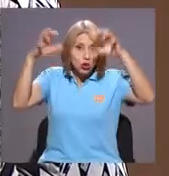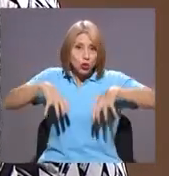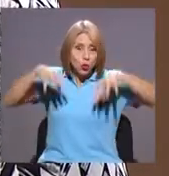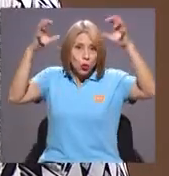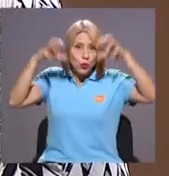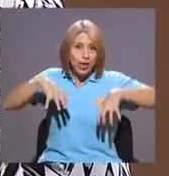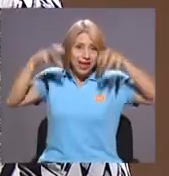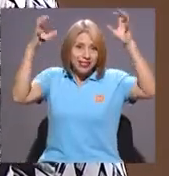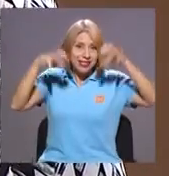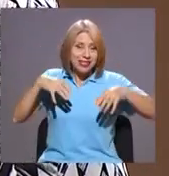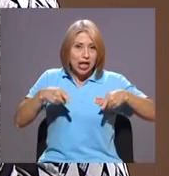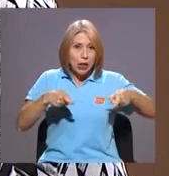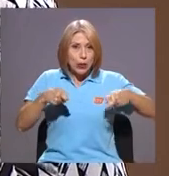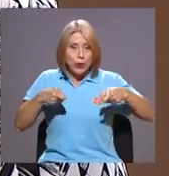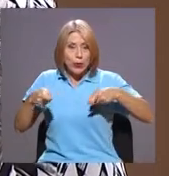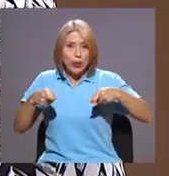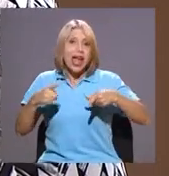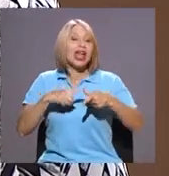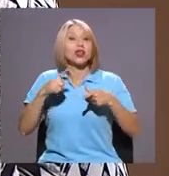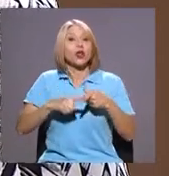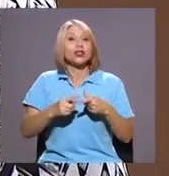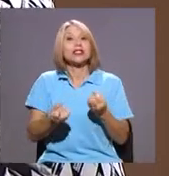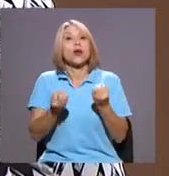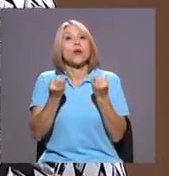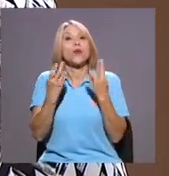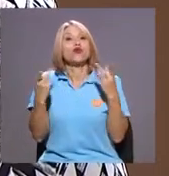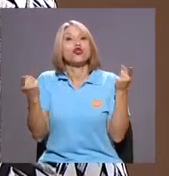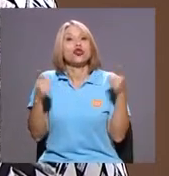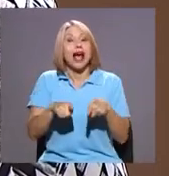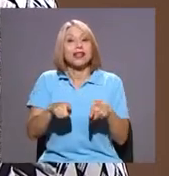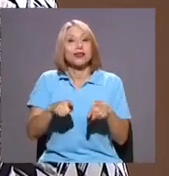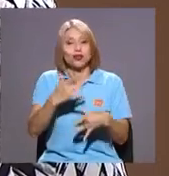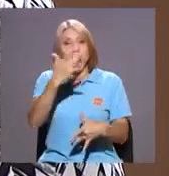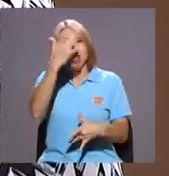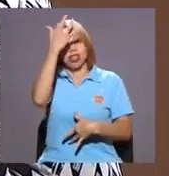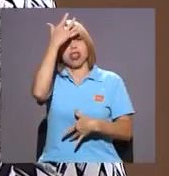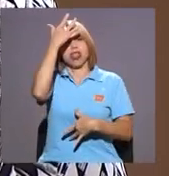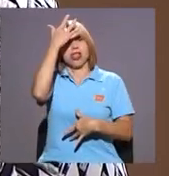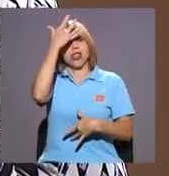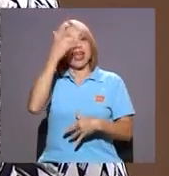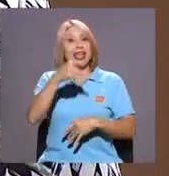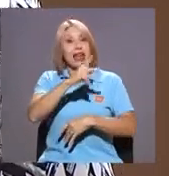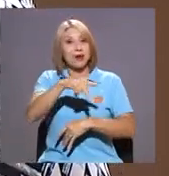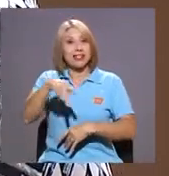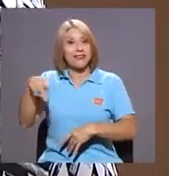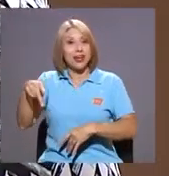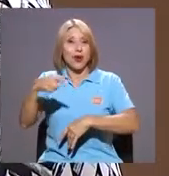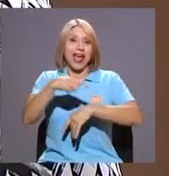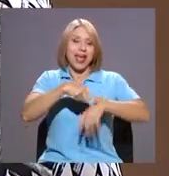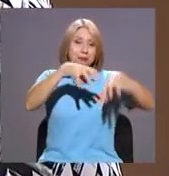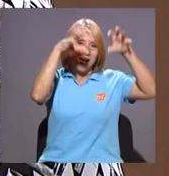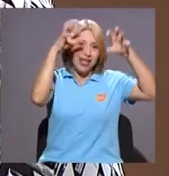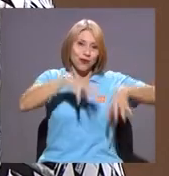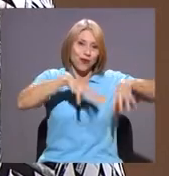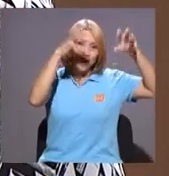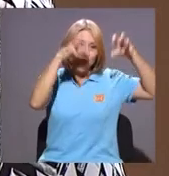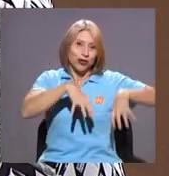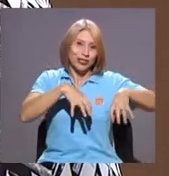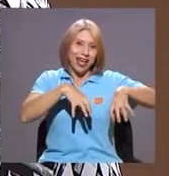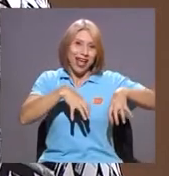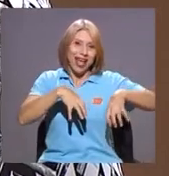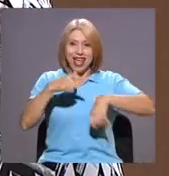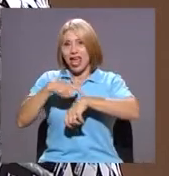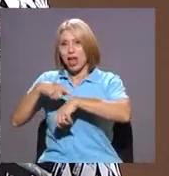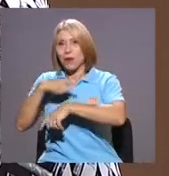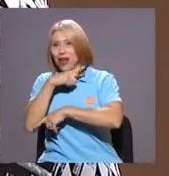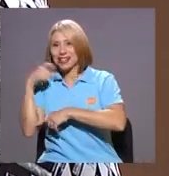van a moderar. Entonces, donde tenemos muchos casos, por ejemplo, en el Pacífico, es en la época lluviosa, más que en la época seca, ¿verdad? Uh-huh. Porque entonces ahí